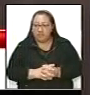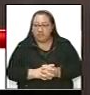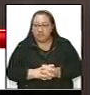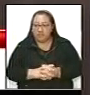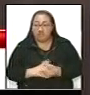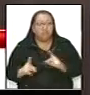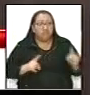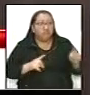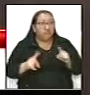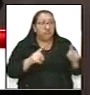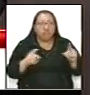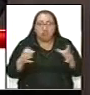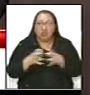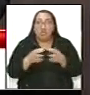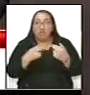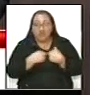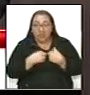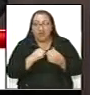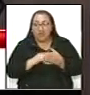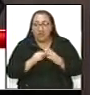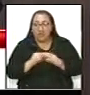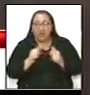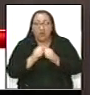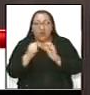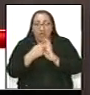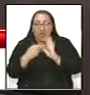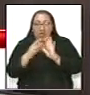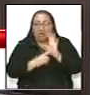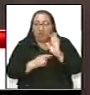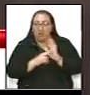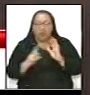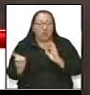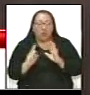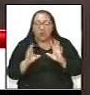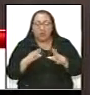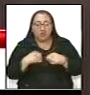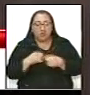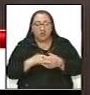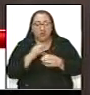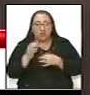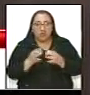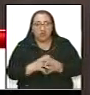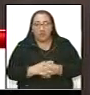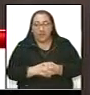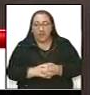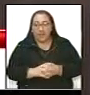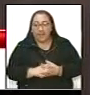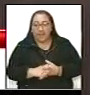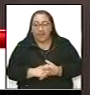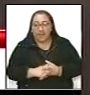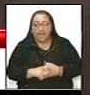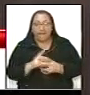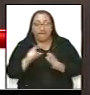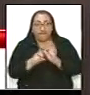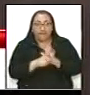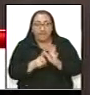consultivo, colegiado y que será establecido en el reglamento. No es factible, por lo menos, mencionar en el número de, en esta